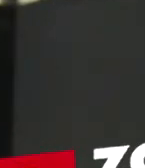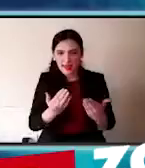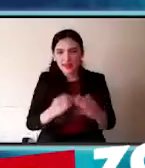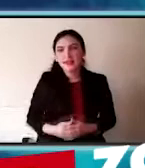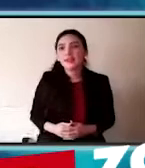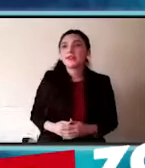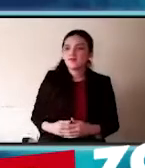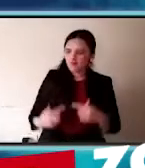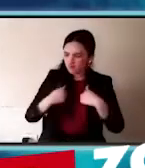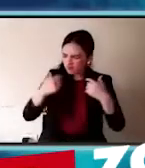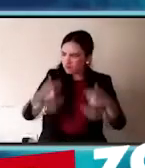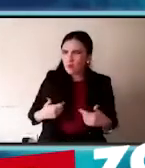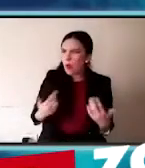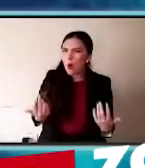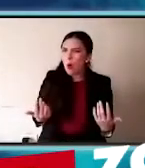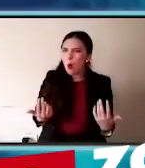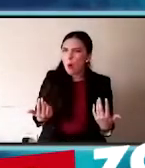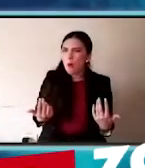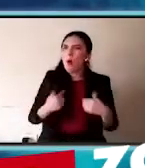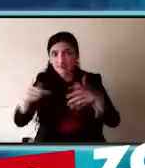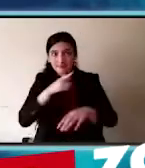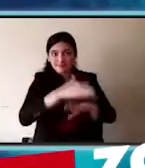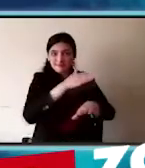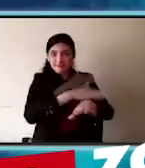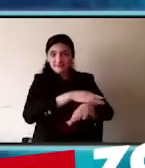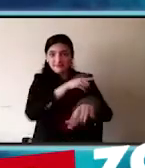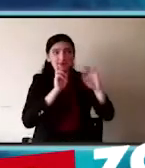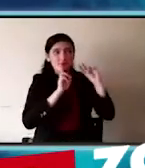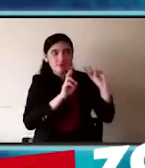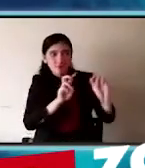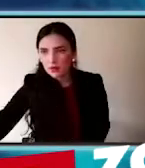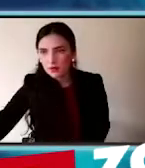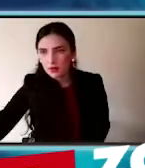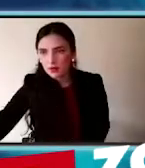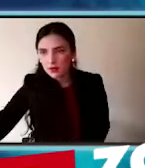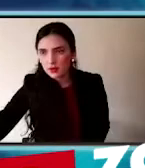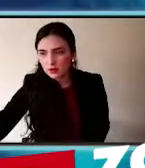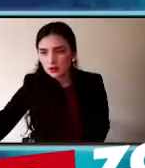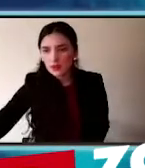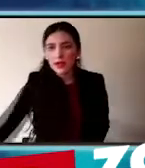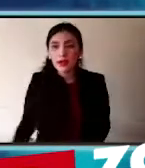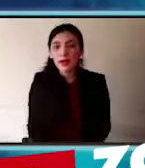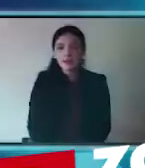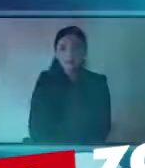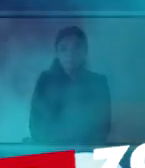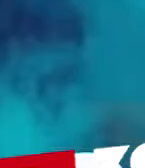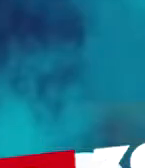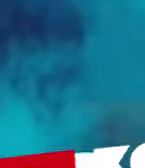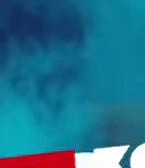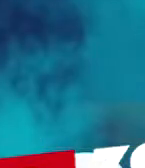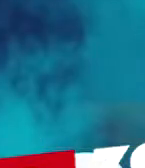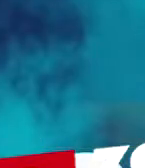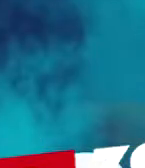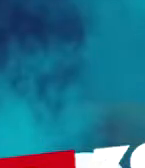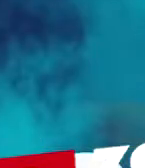nacional así que mujer tienes hasta el 30 de julio para hacerlo y decir con orgullo que eres una mujer